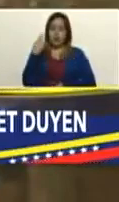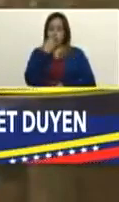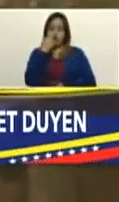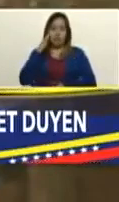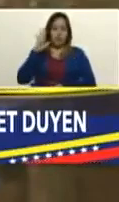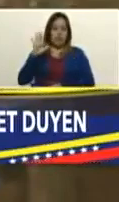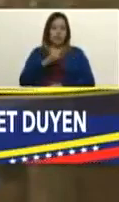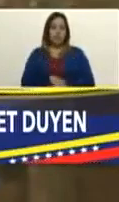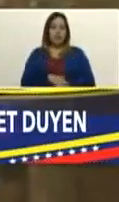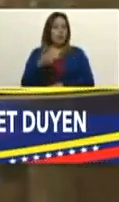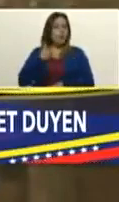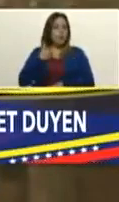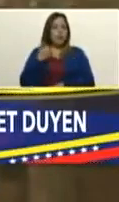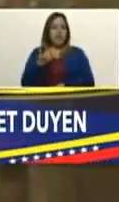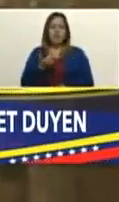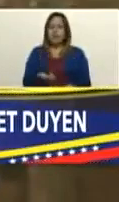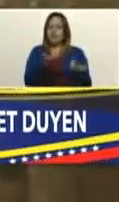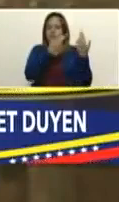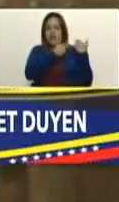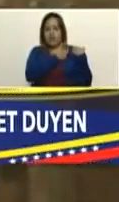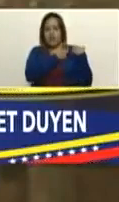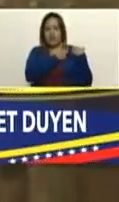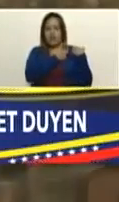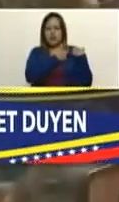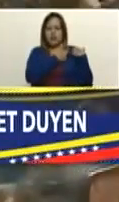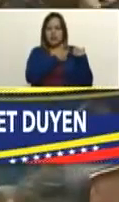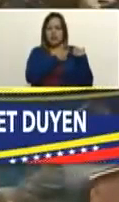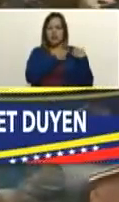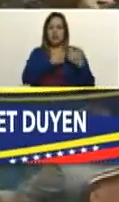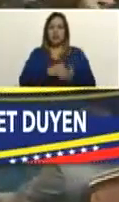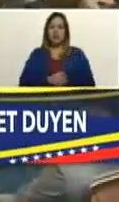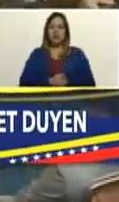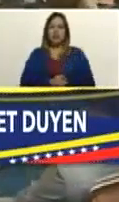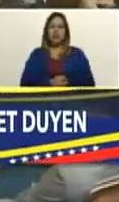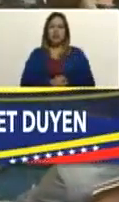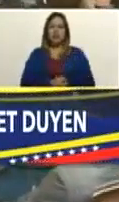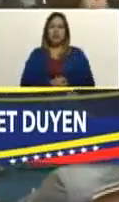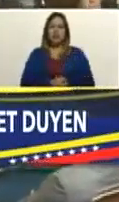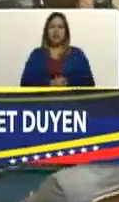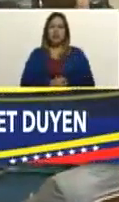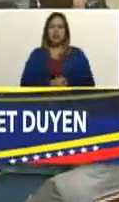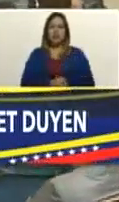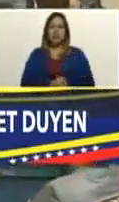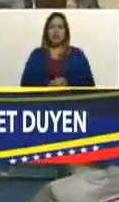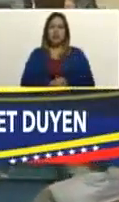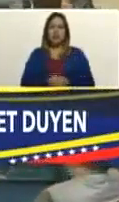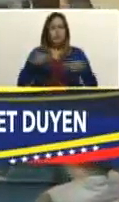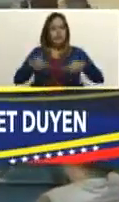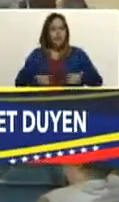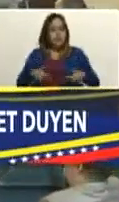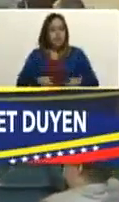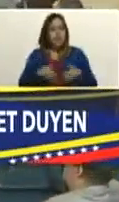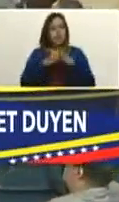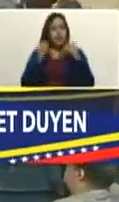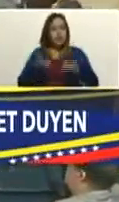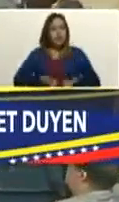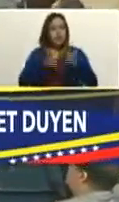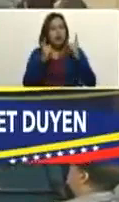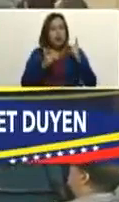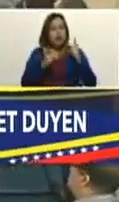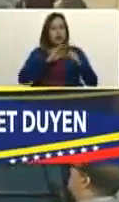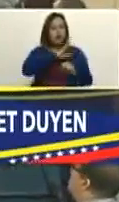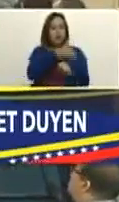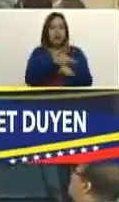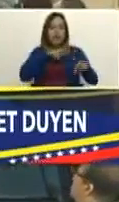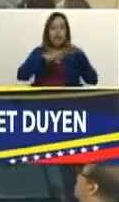en cualquier responsabilidad esforzaré todos los posibles para fortalecer las